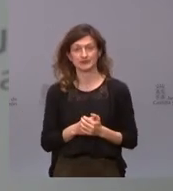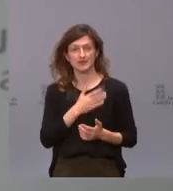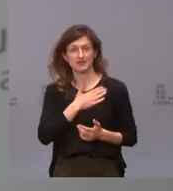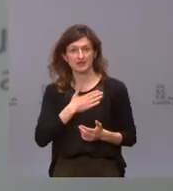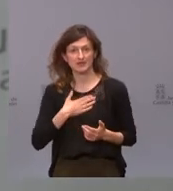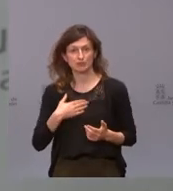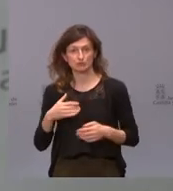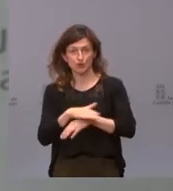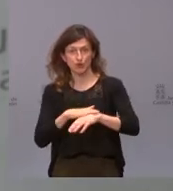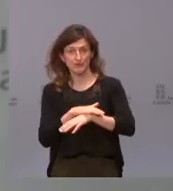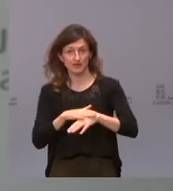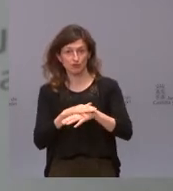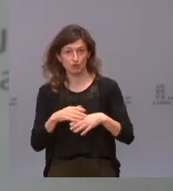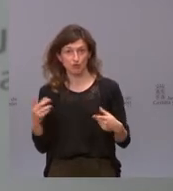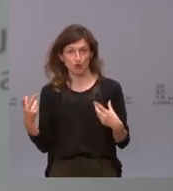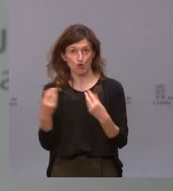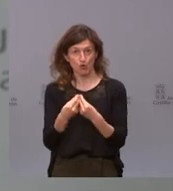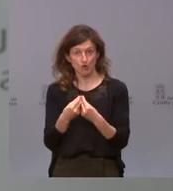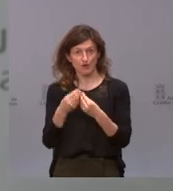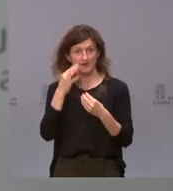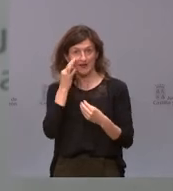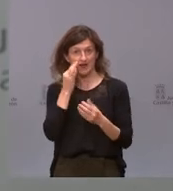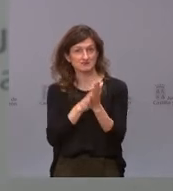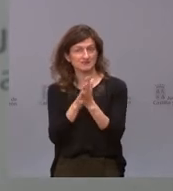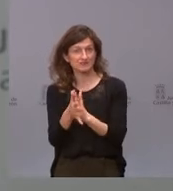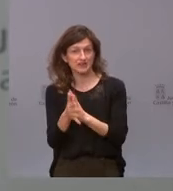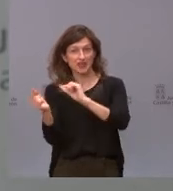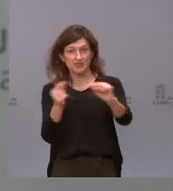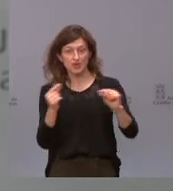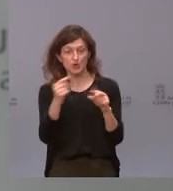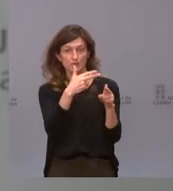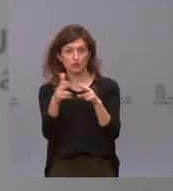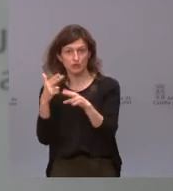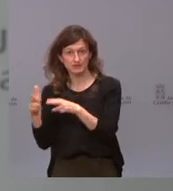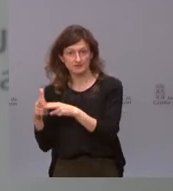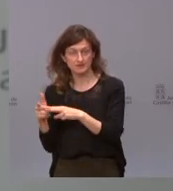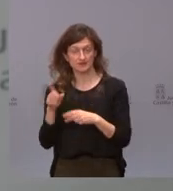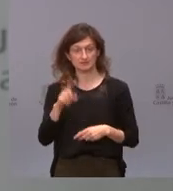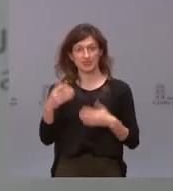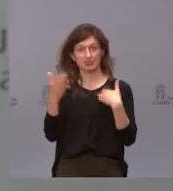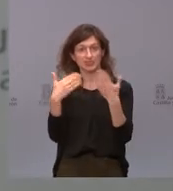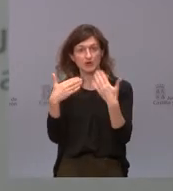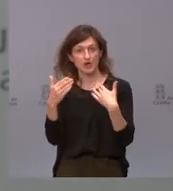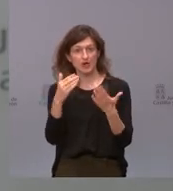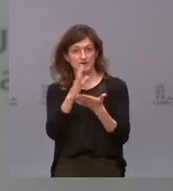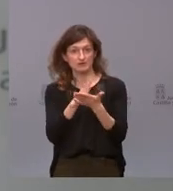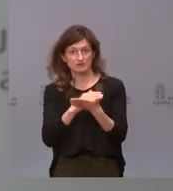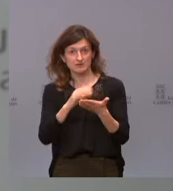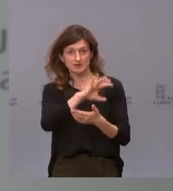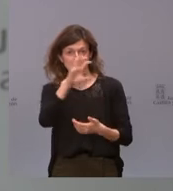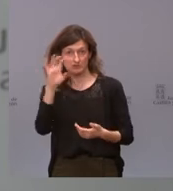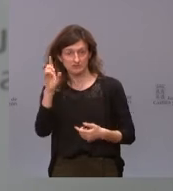gobernanza real es dialogar con las fuerzas políticas dialogar con las comunidades autónomas